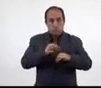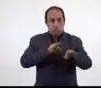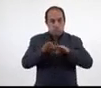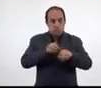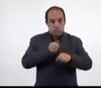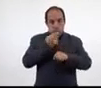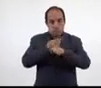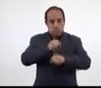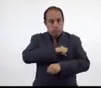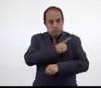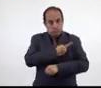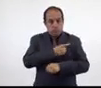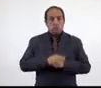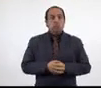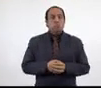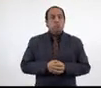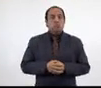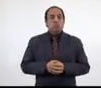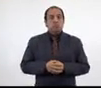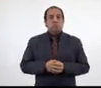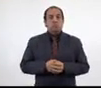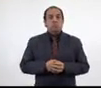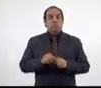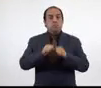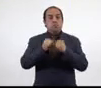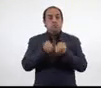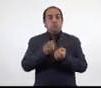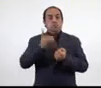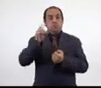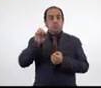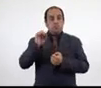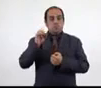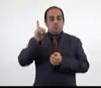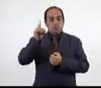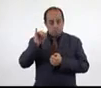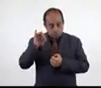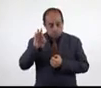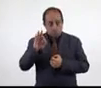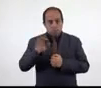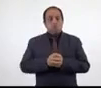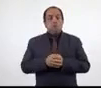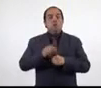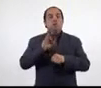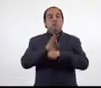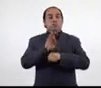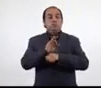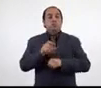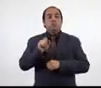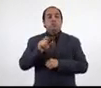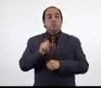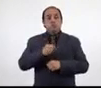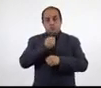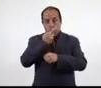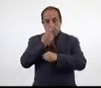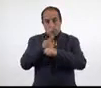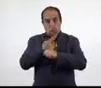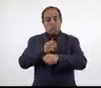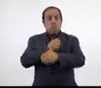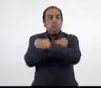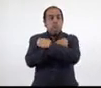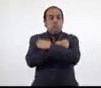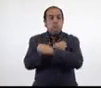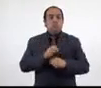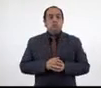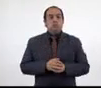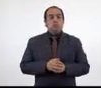de Salud, el Sistema DIF, el Desarrollo Integral para la Familia, la Defensoría y la Secretaría de Educación. La razón de